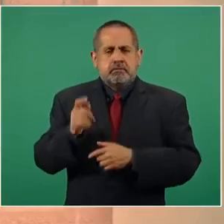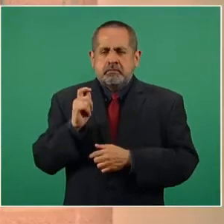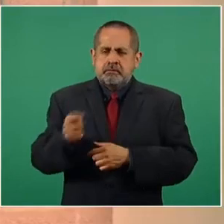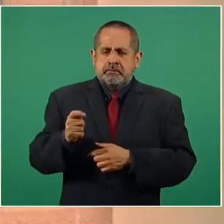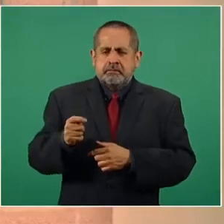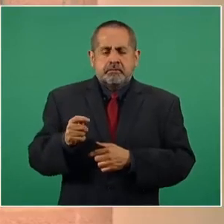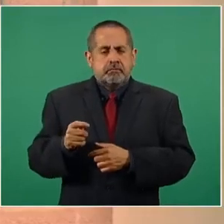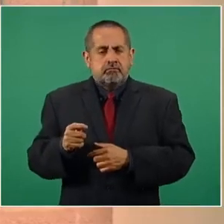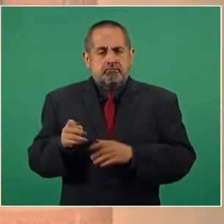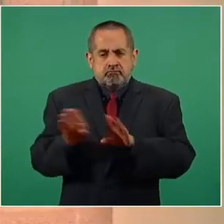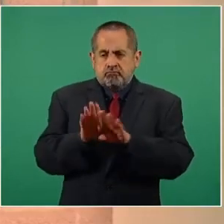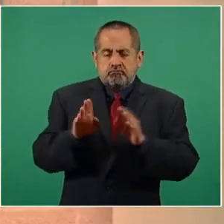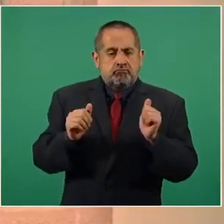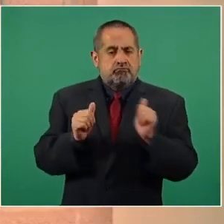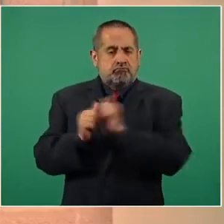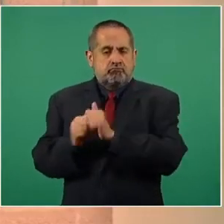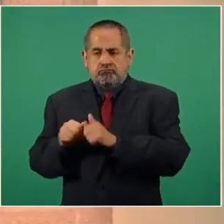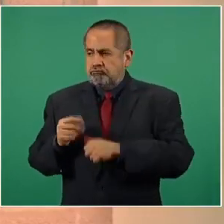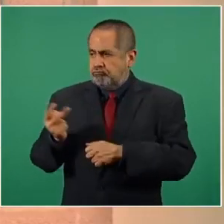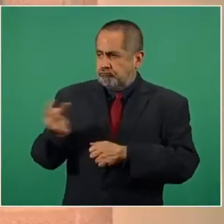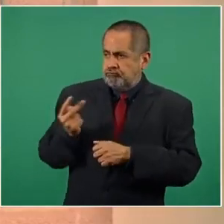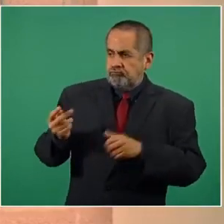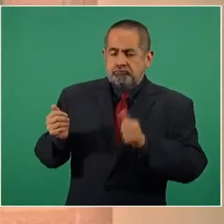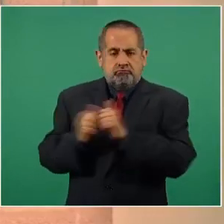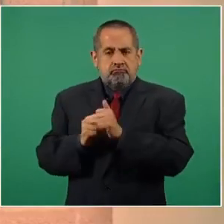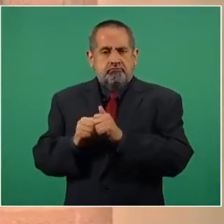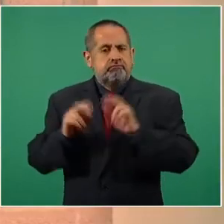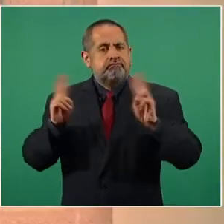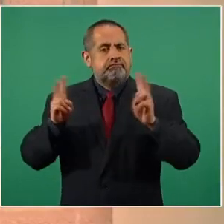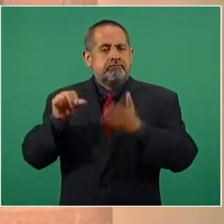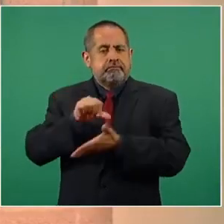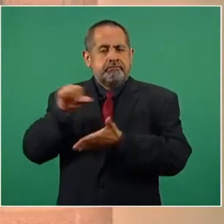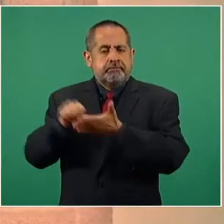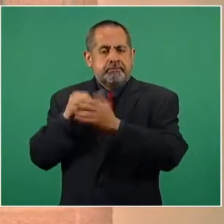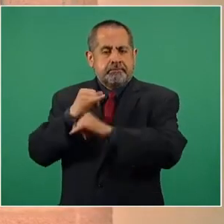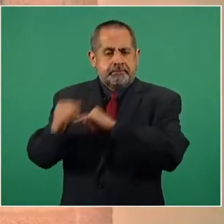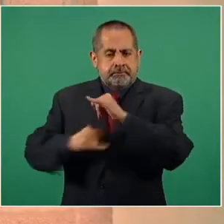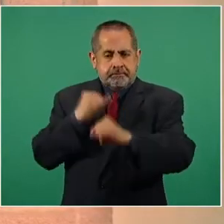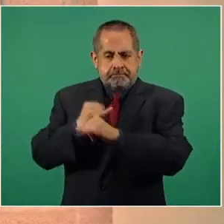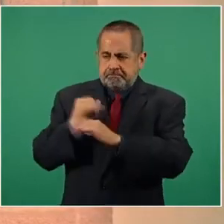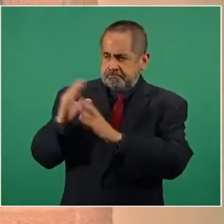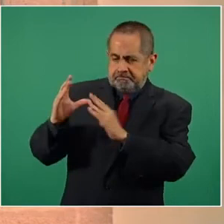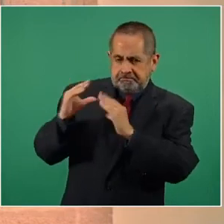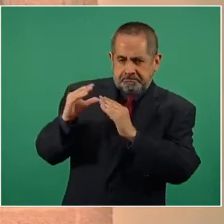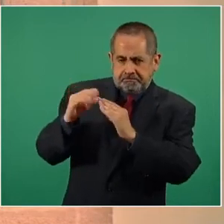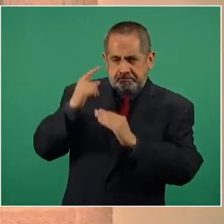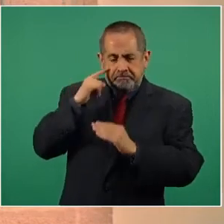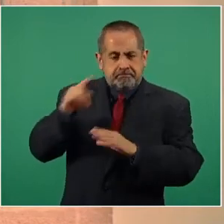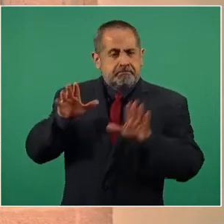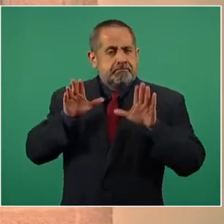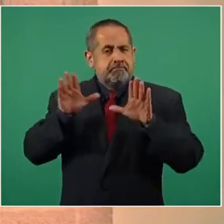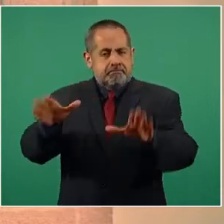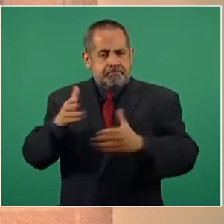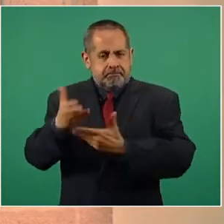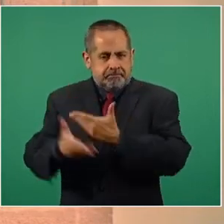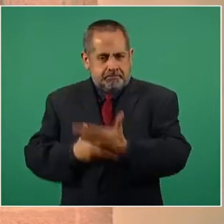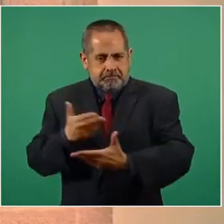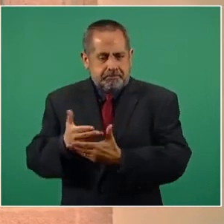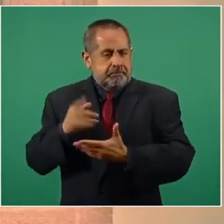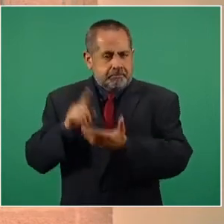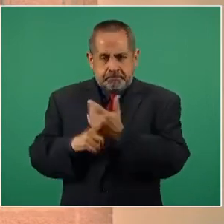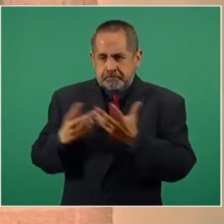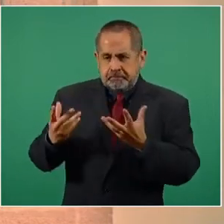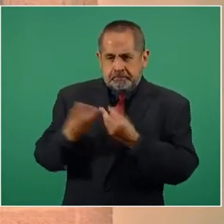principalmente se va a dar con el apoyo del Centro Internacional de Instrucción de Aeropuertos y Servicios